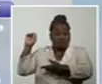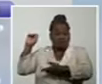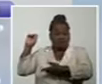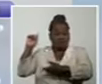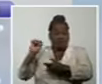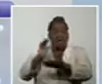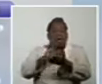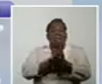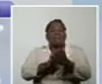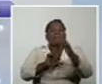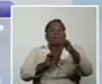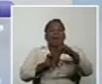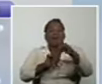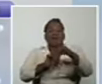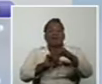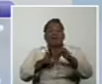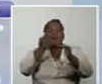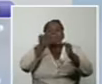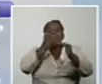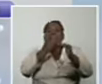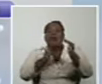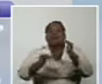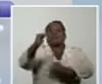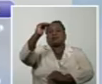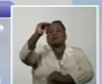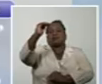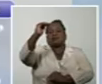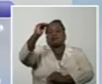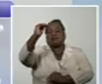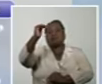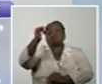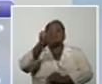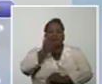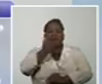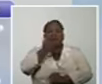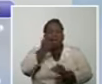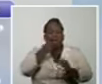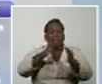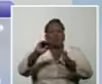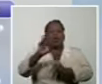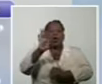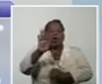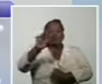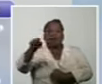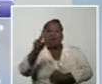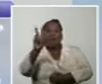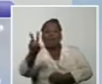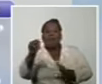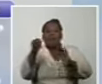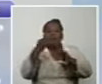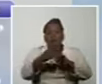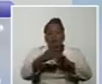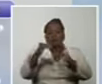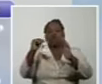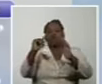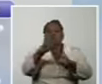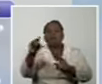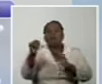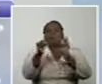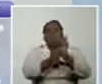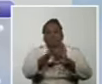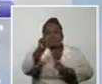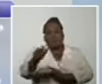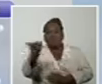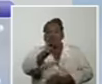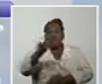tiene la tasa más elevada de nuestro país, 8,2 por 100.000 habitantes, igual a la del día de